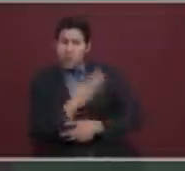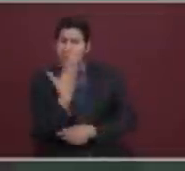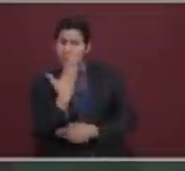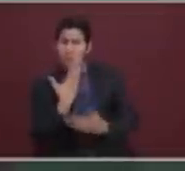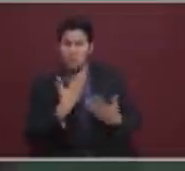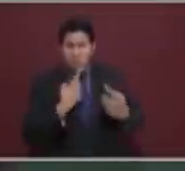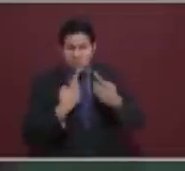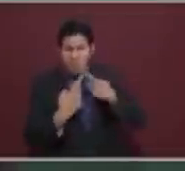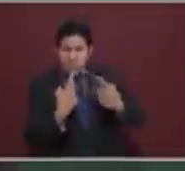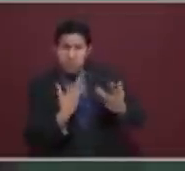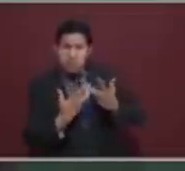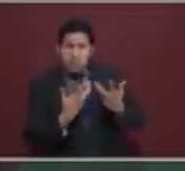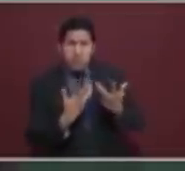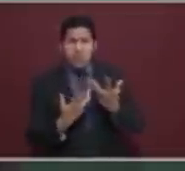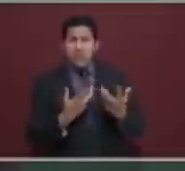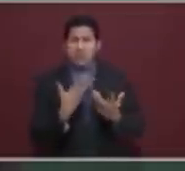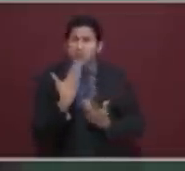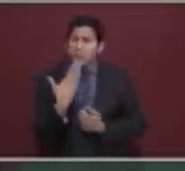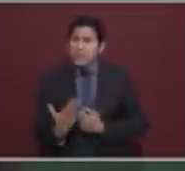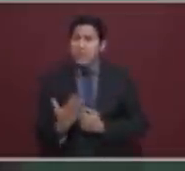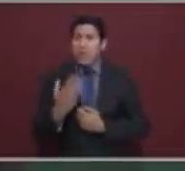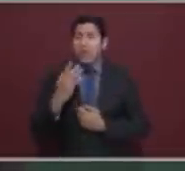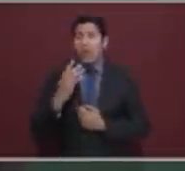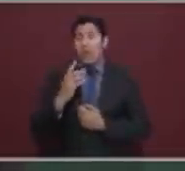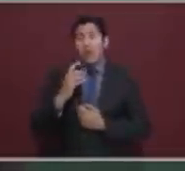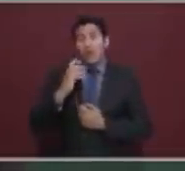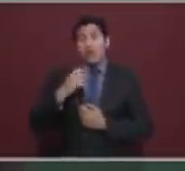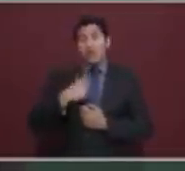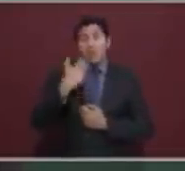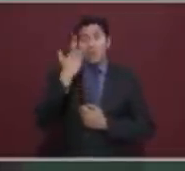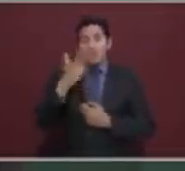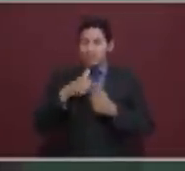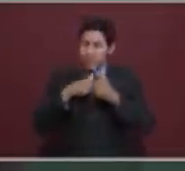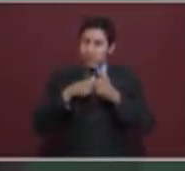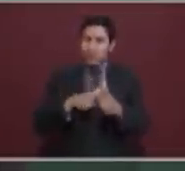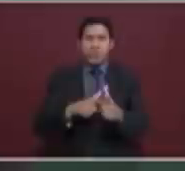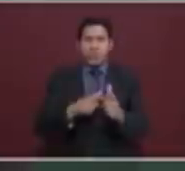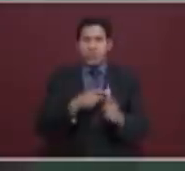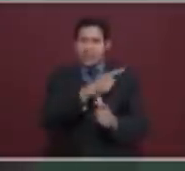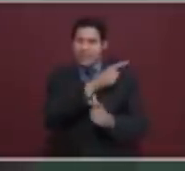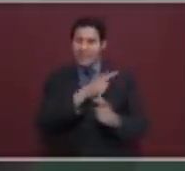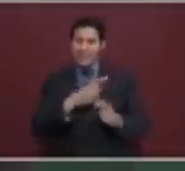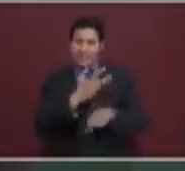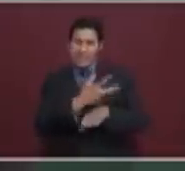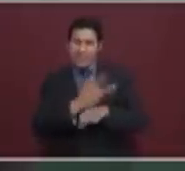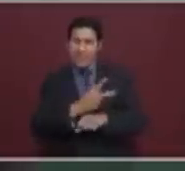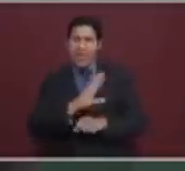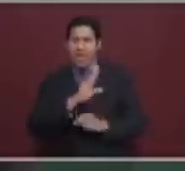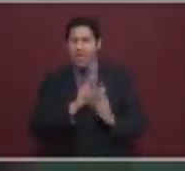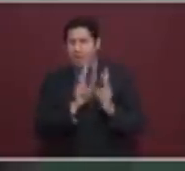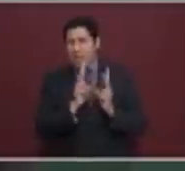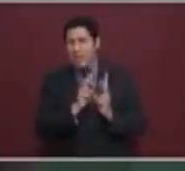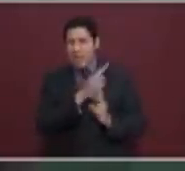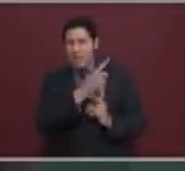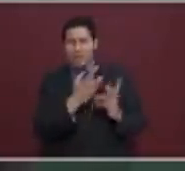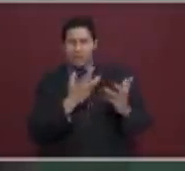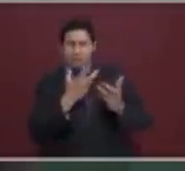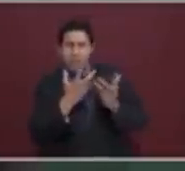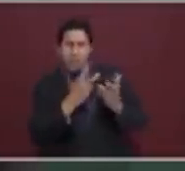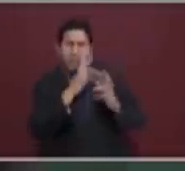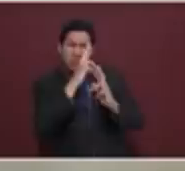vamos a procurar mantener muy buena relación con nuestros vecinos una relación de respeto